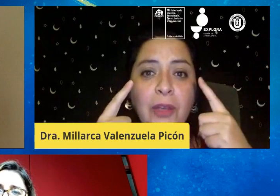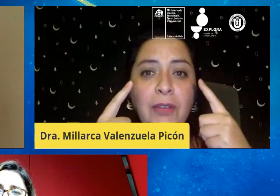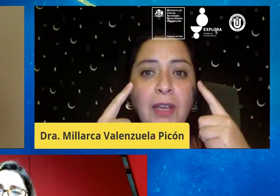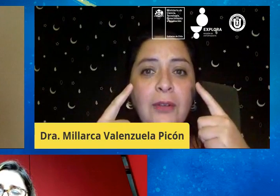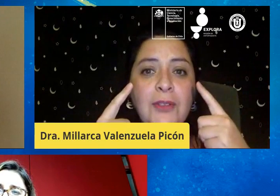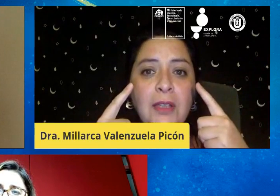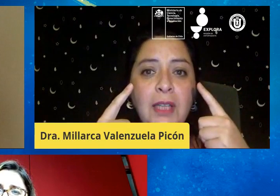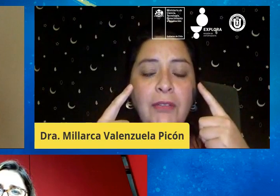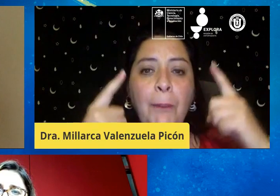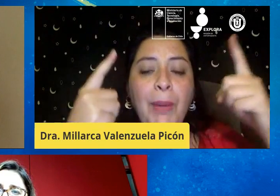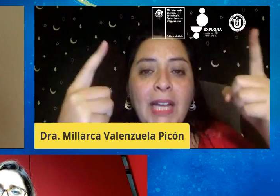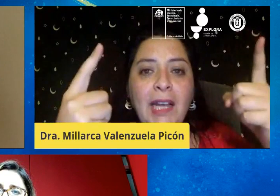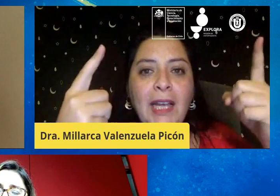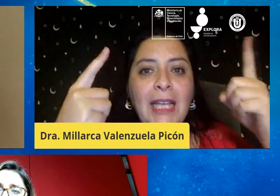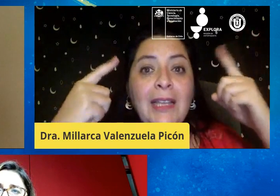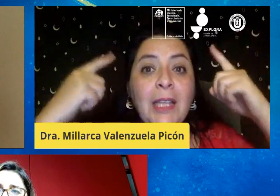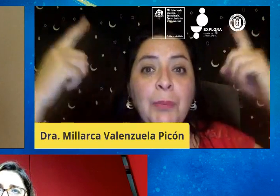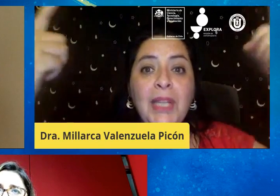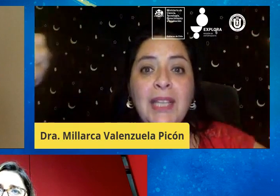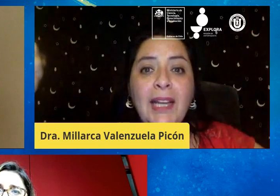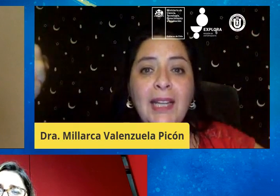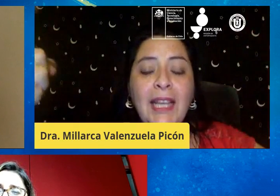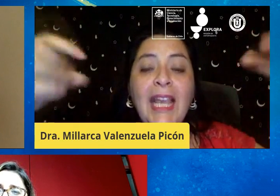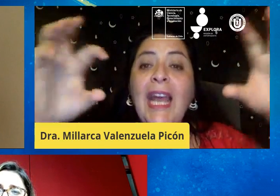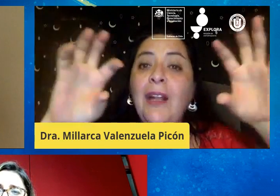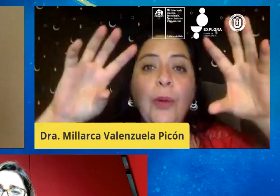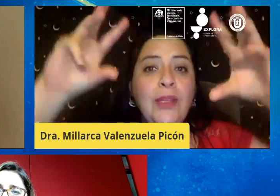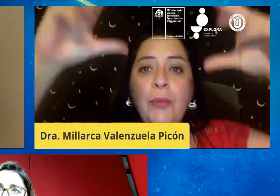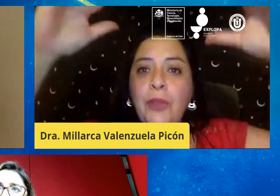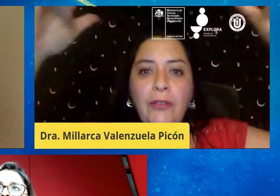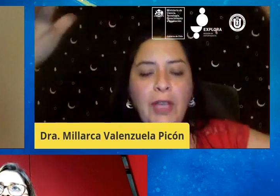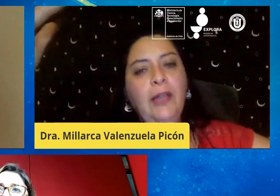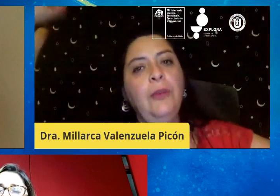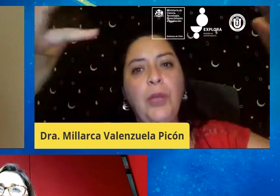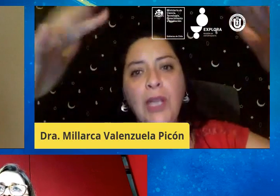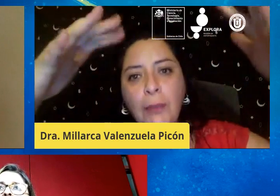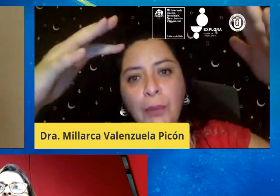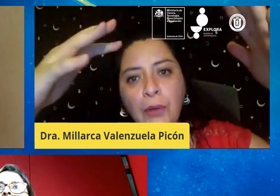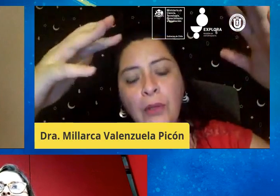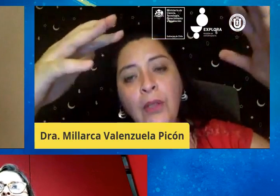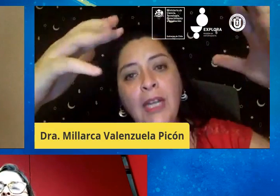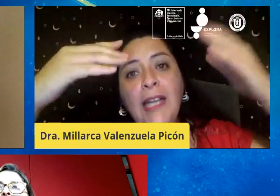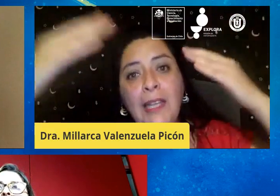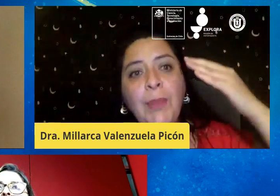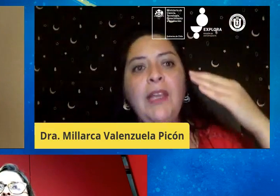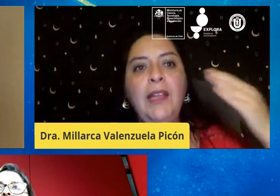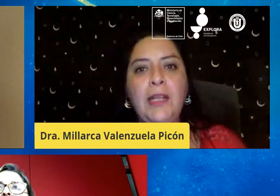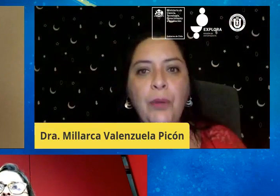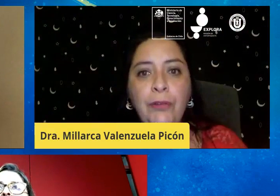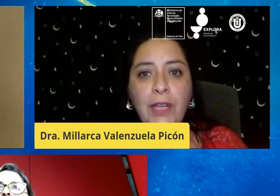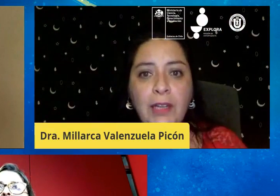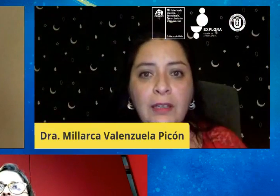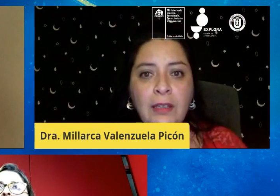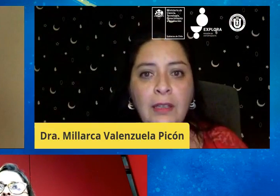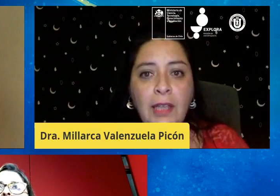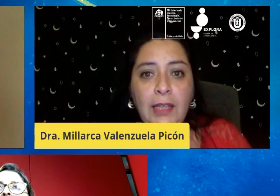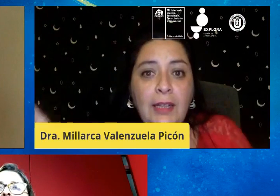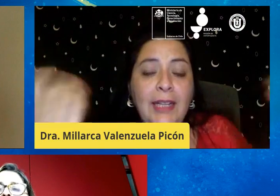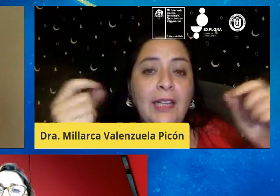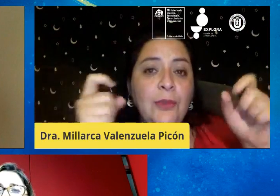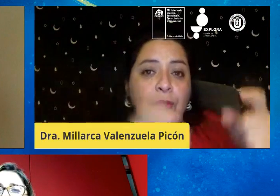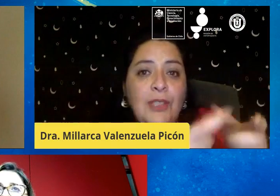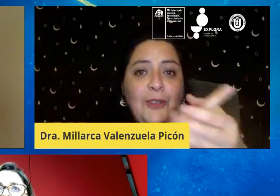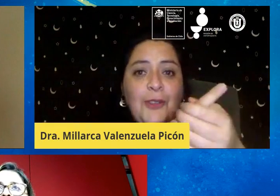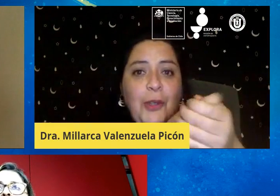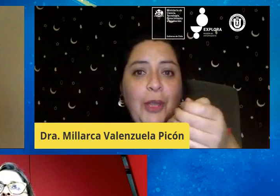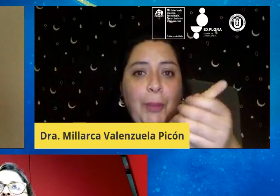que fijar los científicos para interpretar que algo está modificando, por ejemplo, la química de la atmósfera. En el